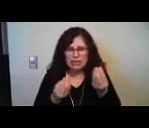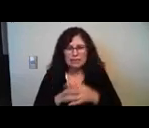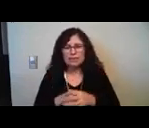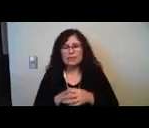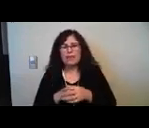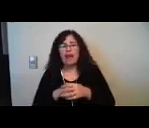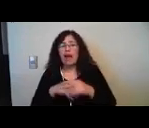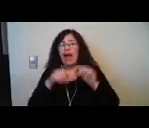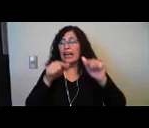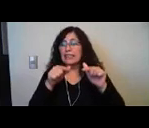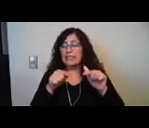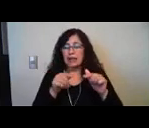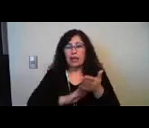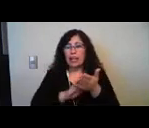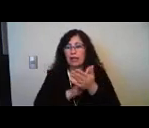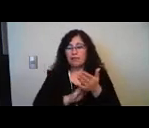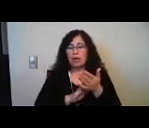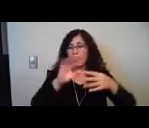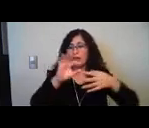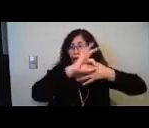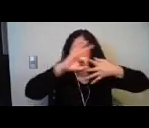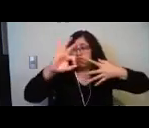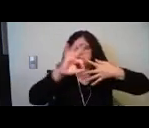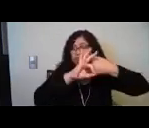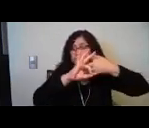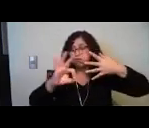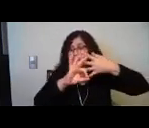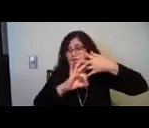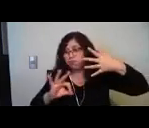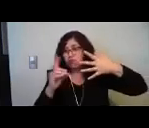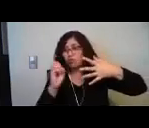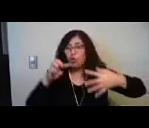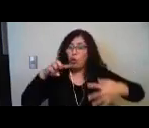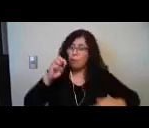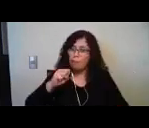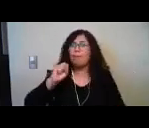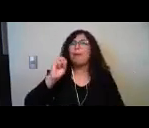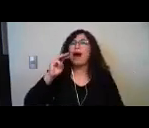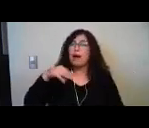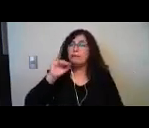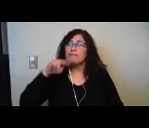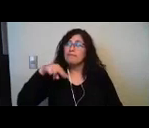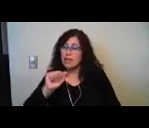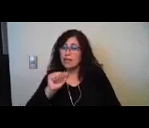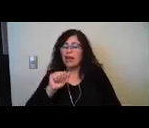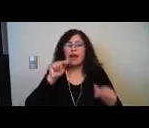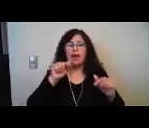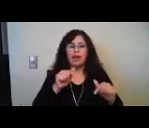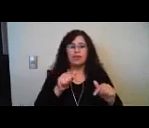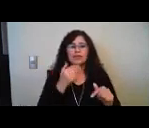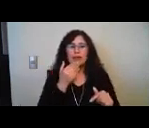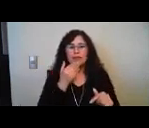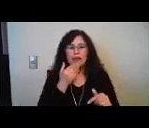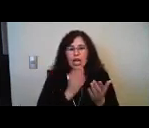a disminuir la concentración de dopamina, ¿ya? La célula receptora comienza a disminuir, a aumentar el